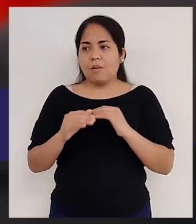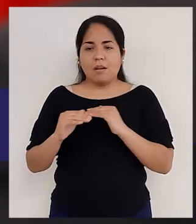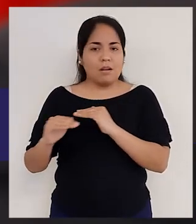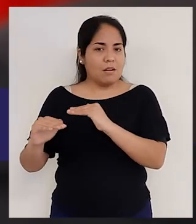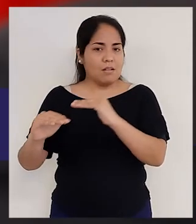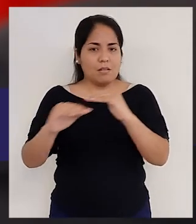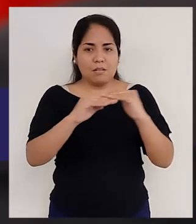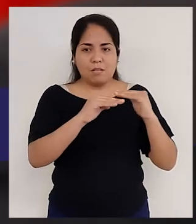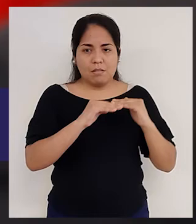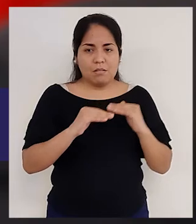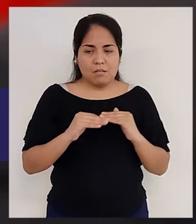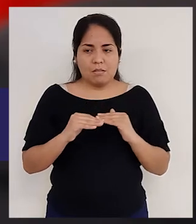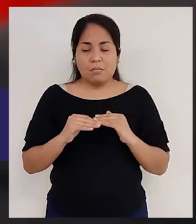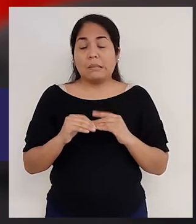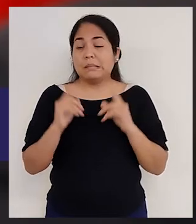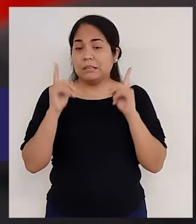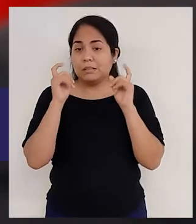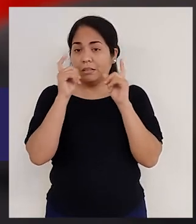complicado.